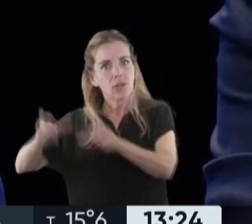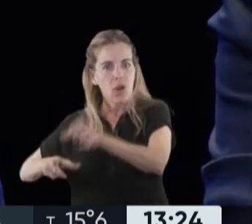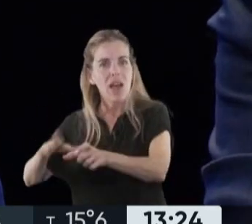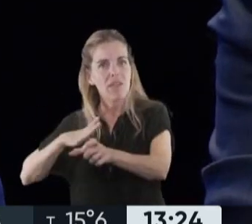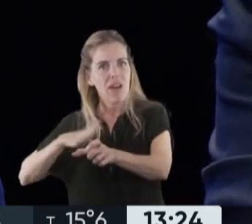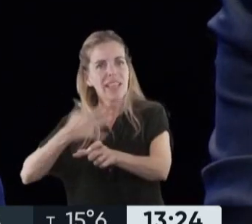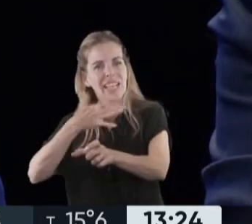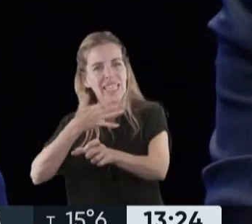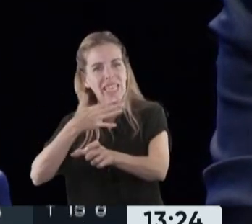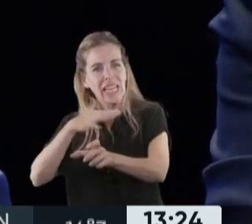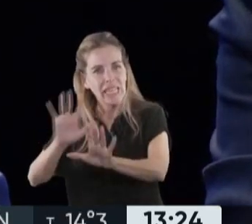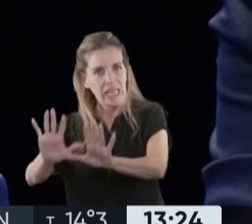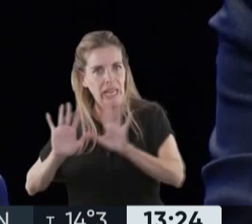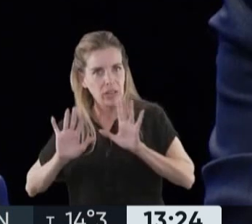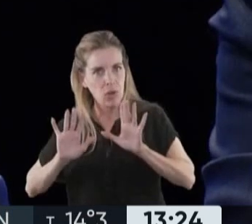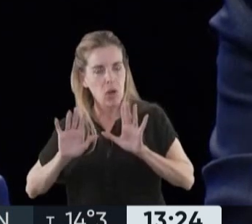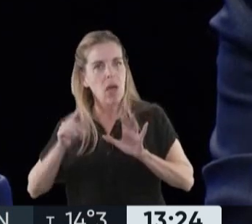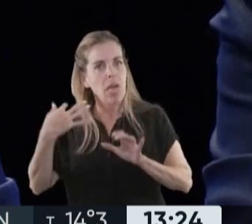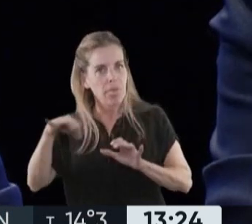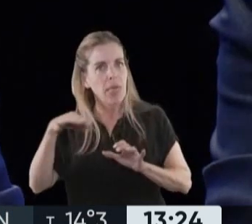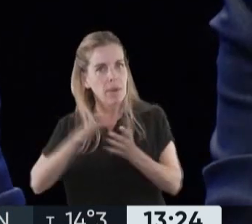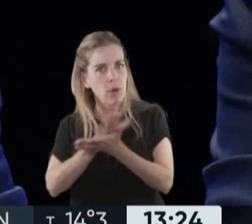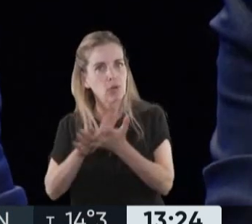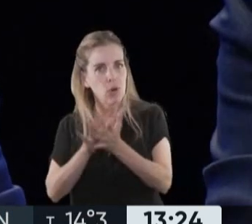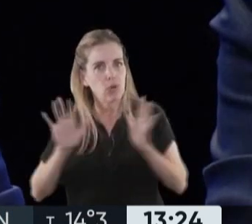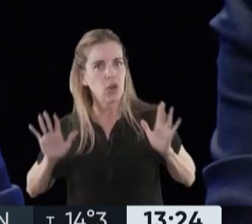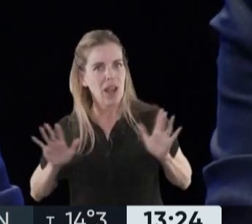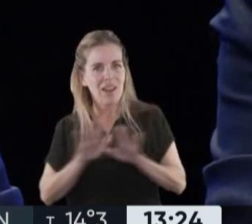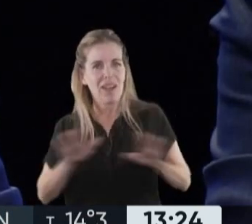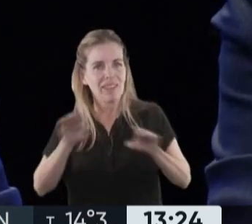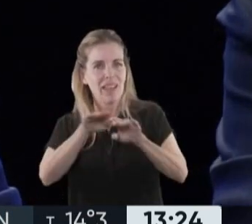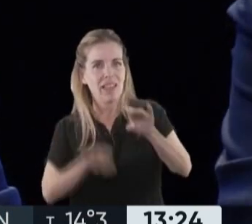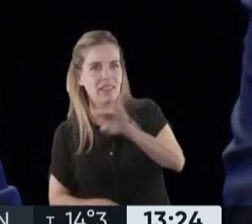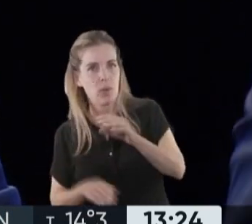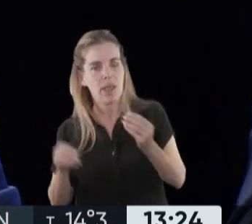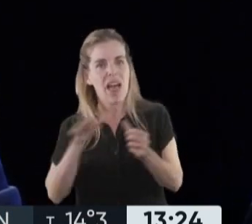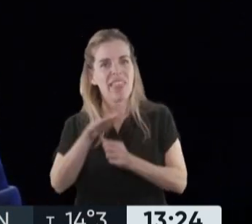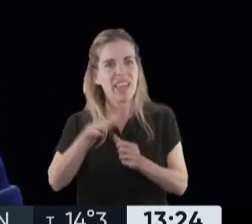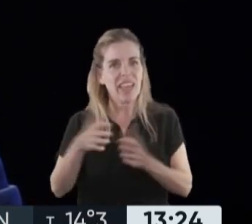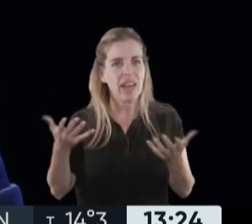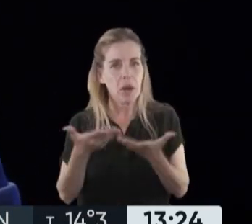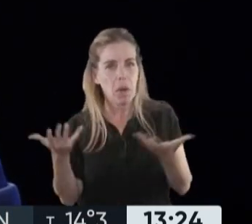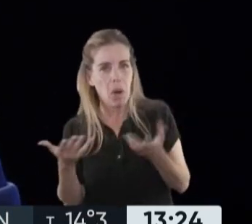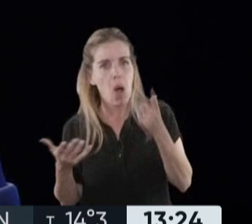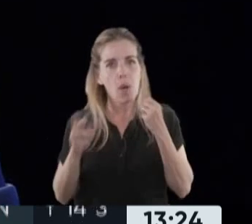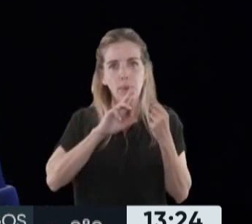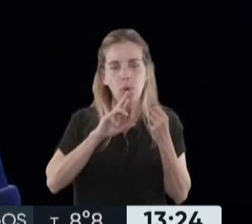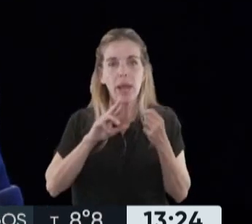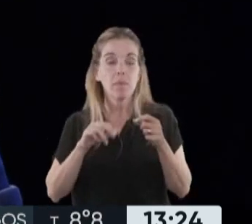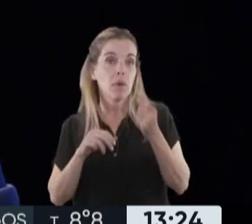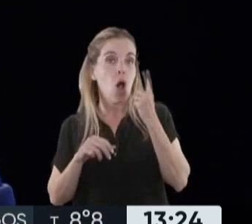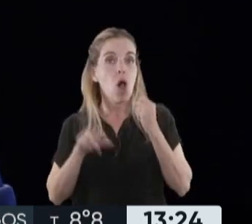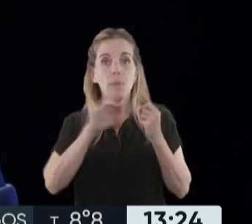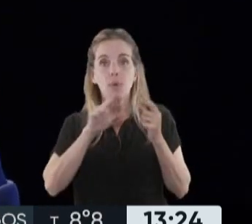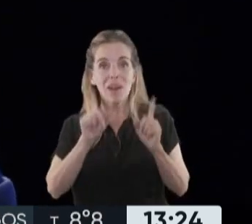hacerlo. Eso hay que hacerlo. No es posible que en los tiempos que vivamos, por un mismo trabajo, una mujer